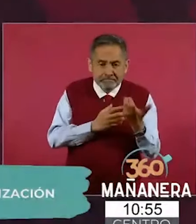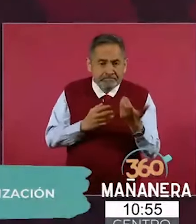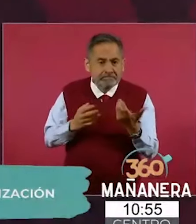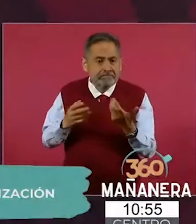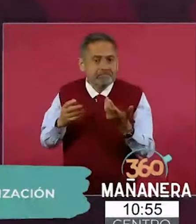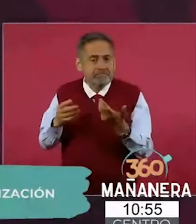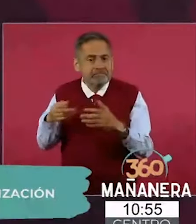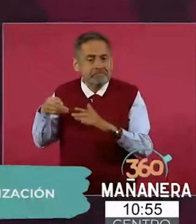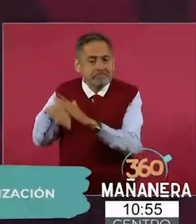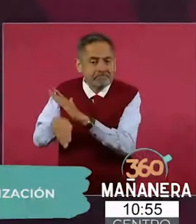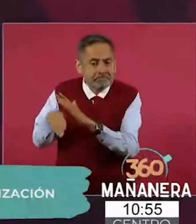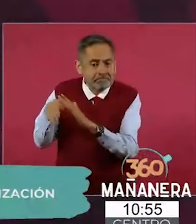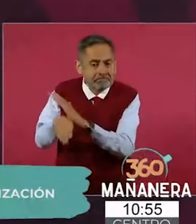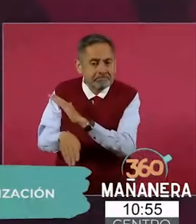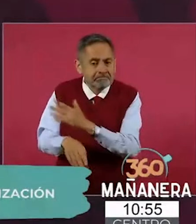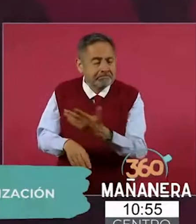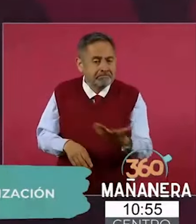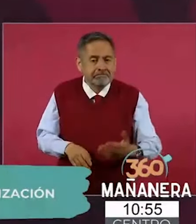Se